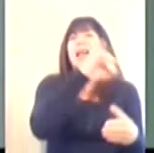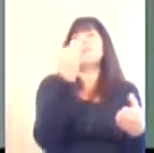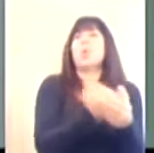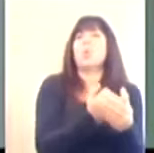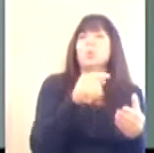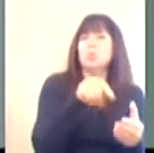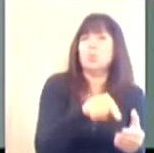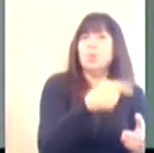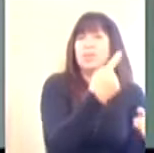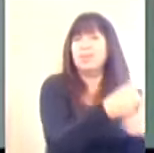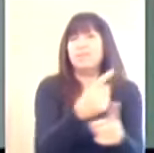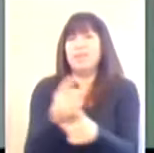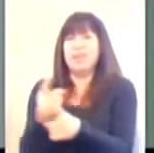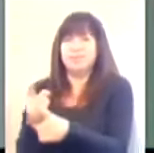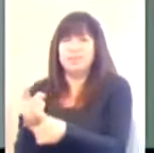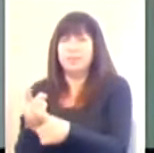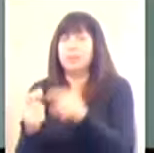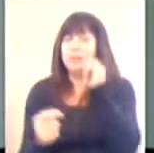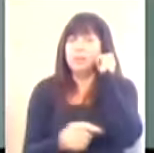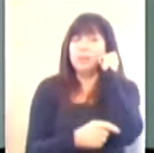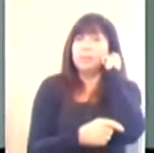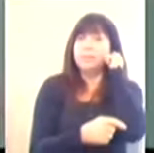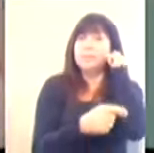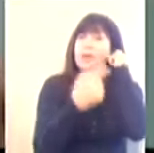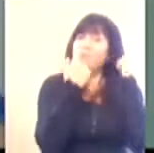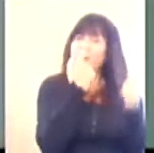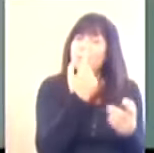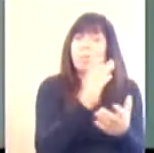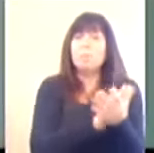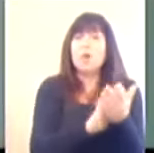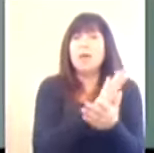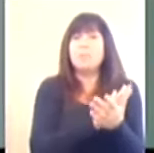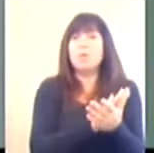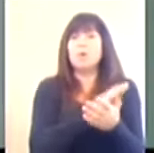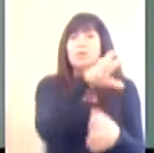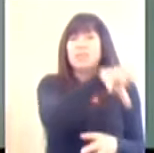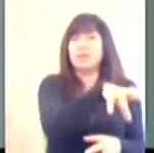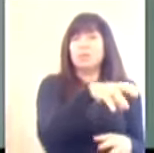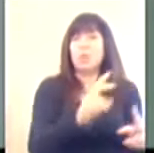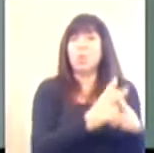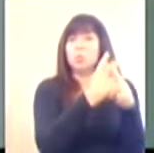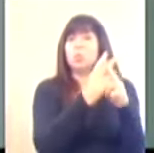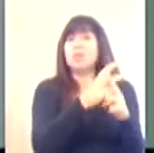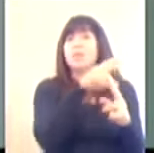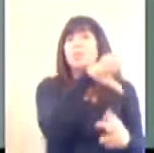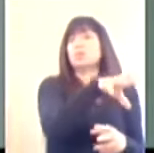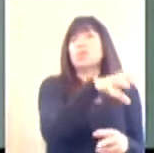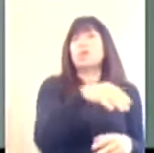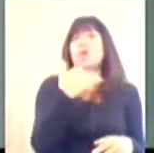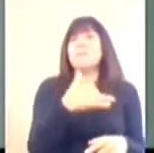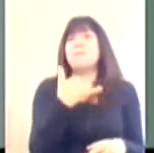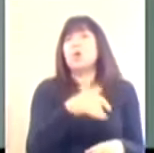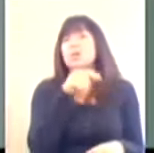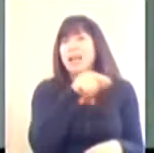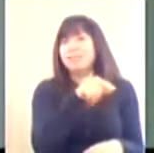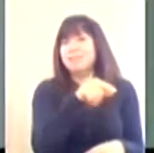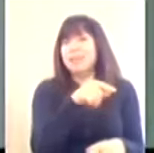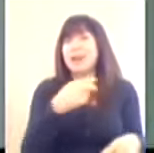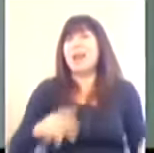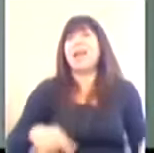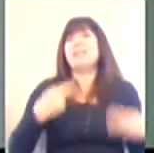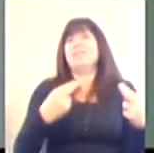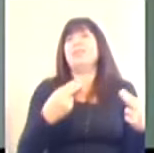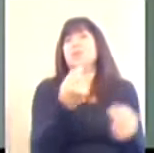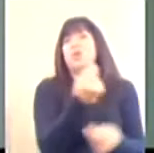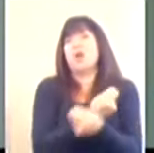distintas dimensiones. Y al mismo tiempo, si vemos la vivienda o el sector constructivo como uno de los sectores más importantes en la reactivación económica, entonces encontramos